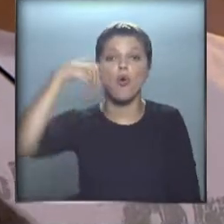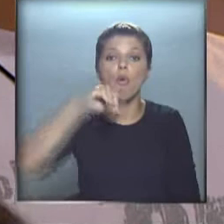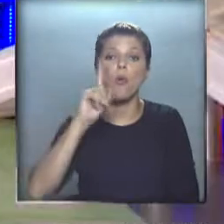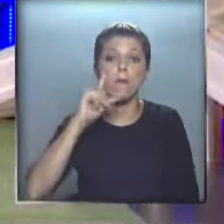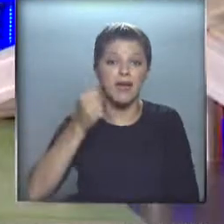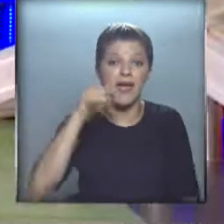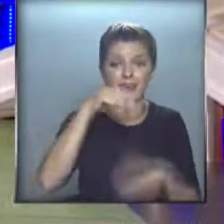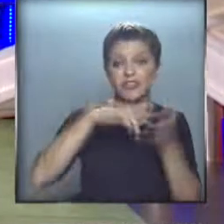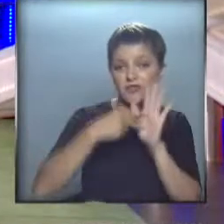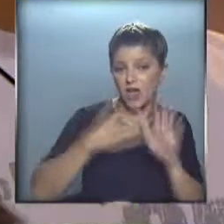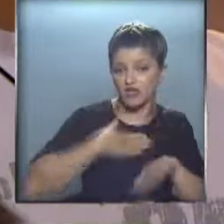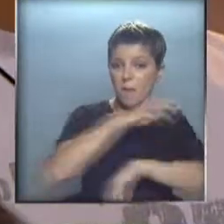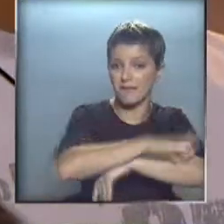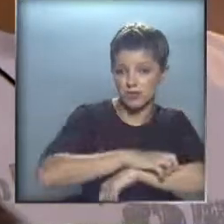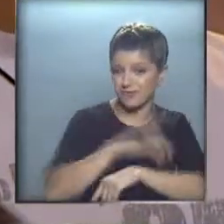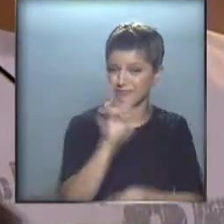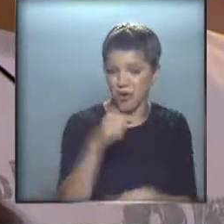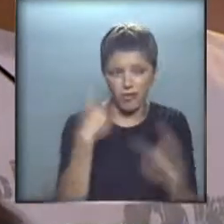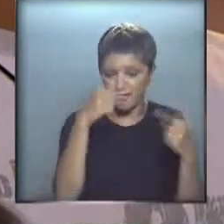un villero. Claro. Puede ser que le guste.